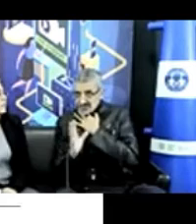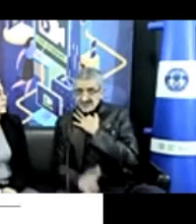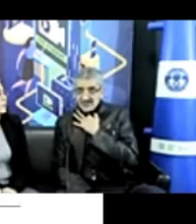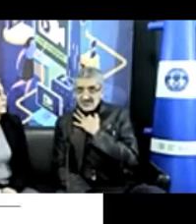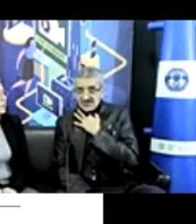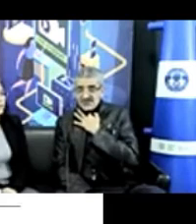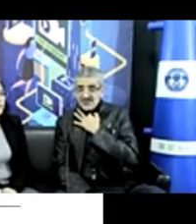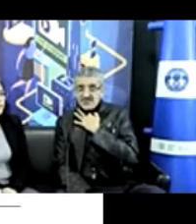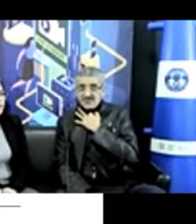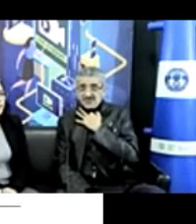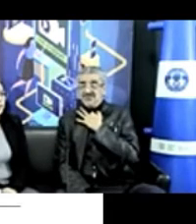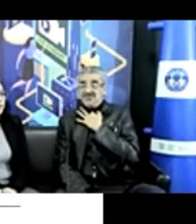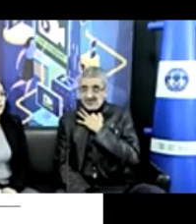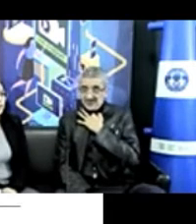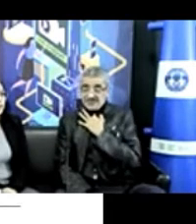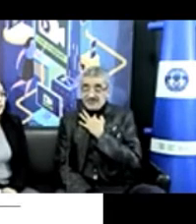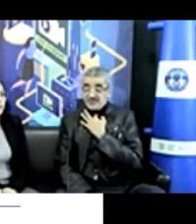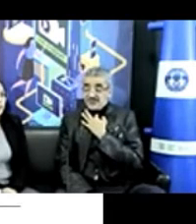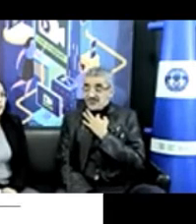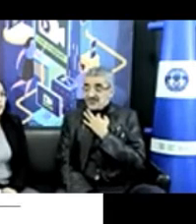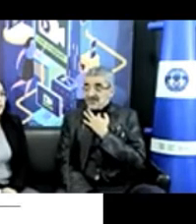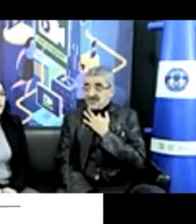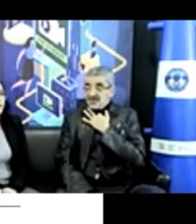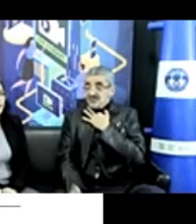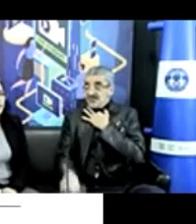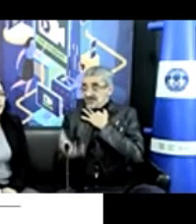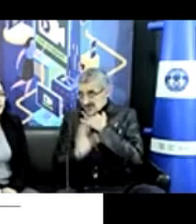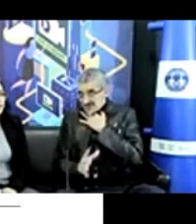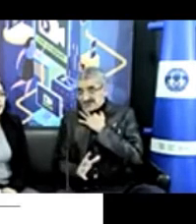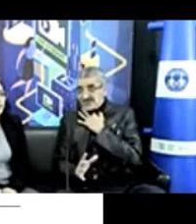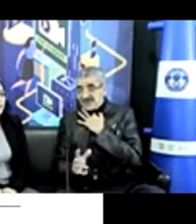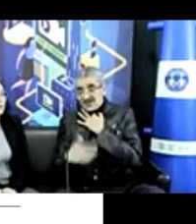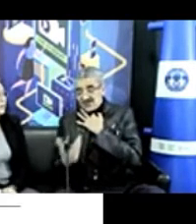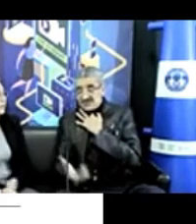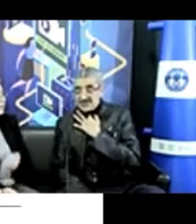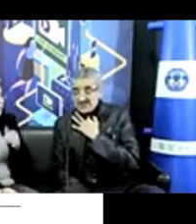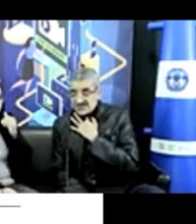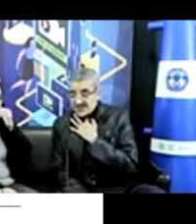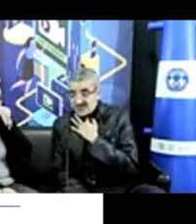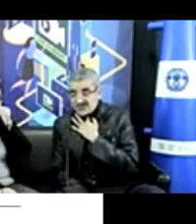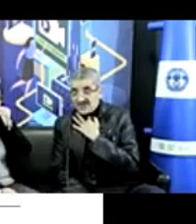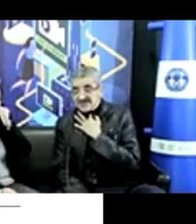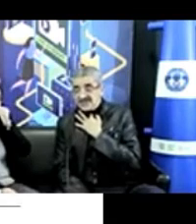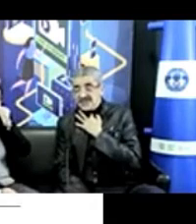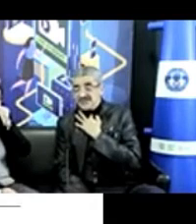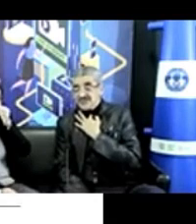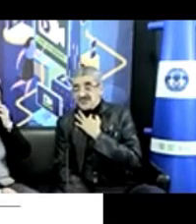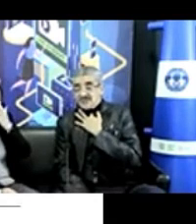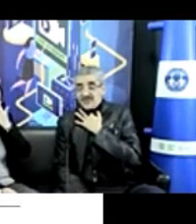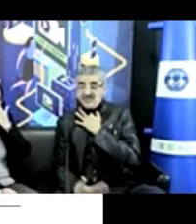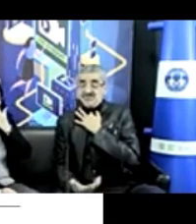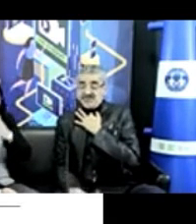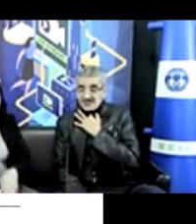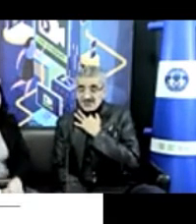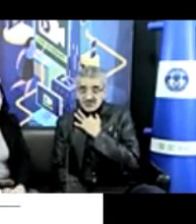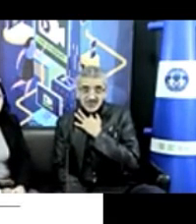la dos, intervención, una evaluación, un ajuste. Y una vez terminado, si pasamos a la lámina que sigue, va a